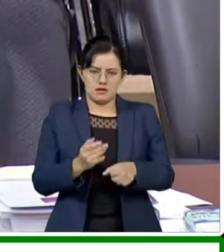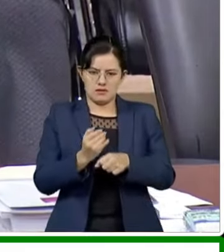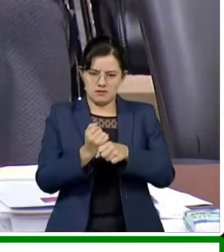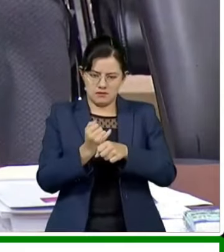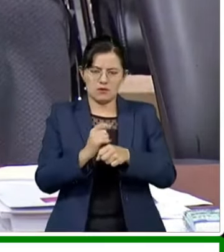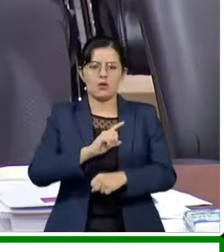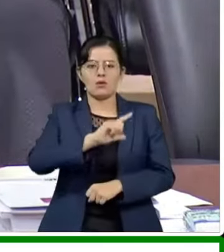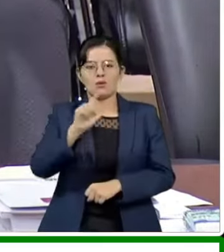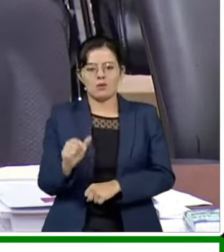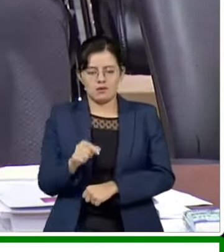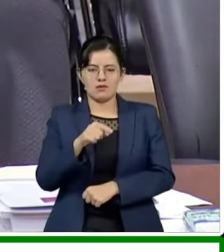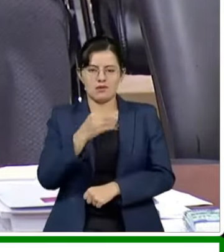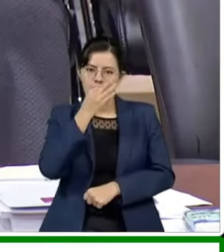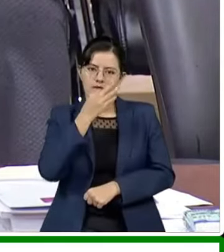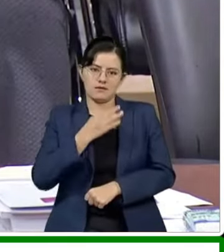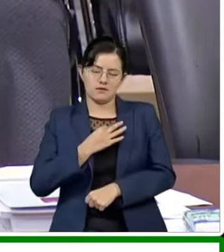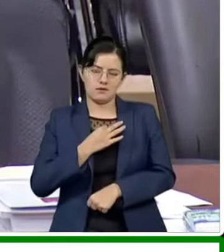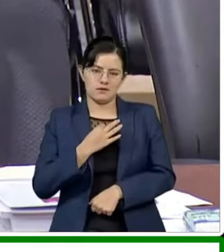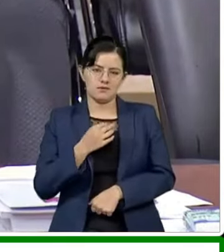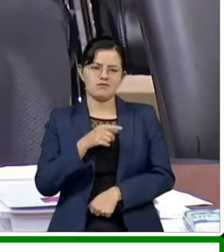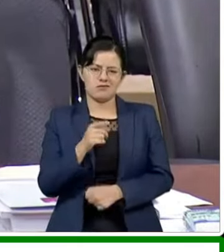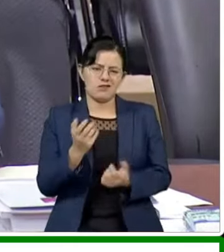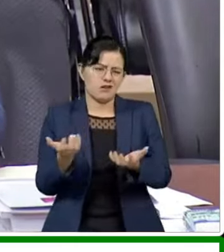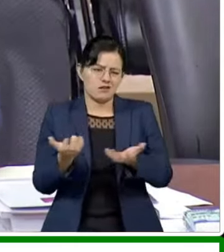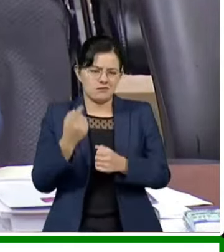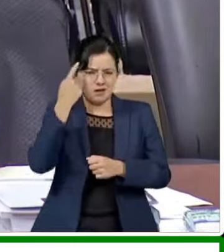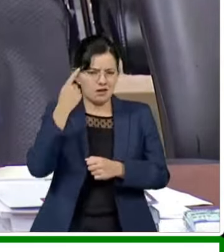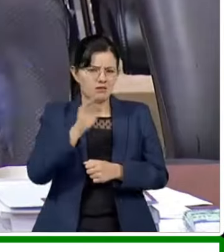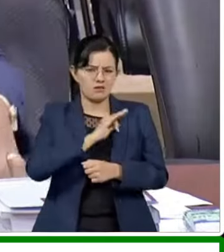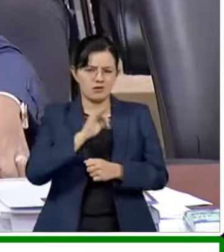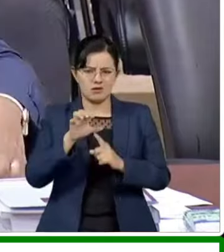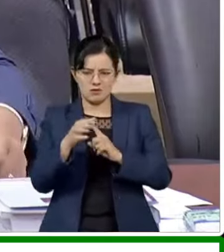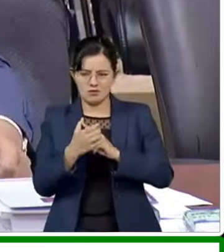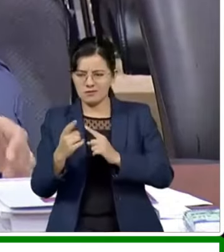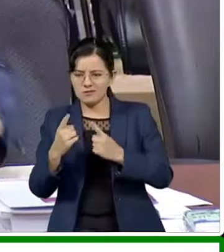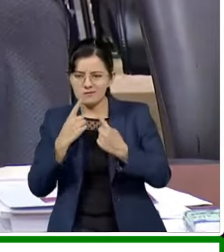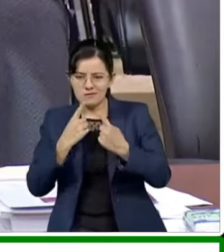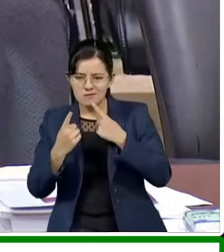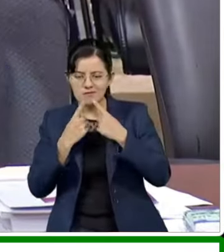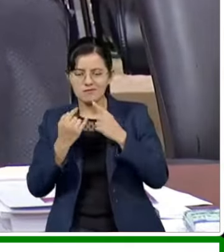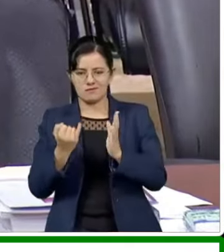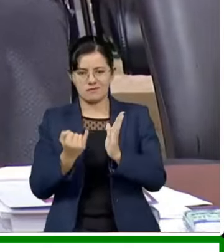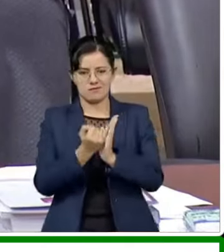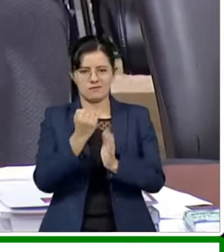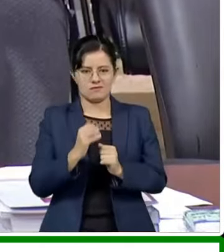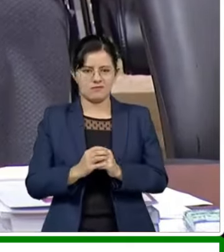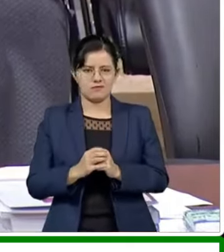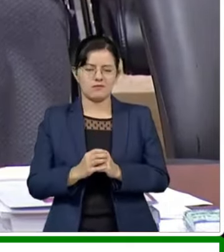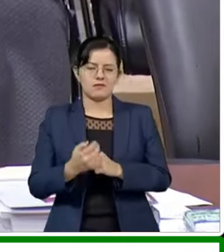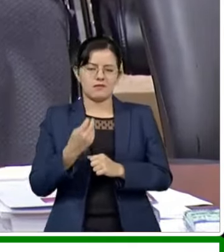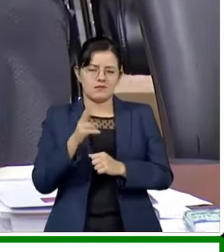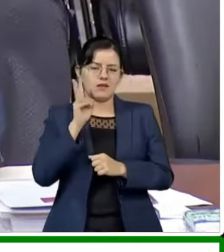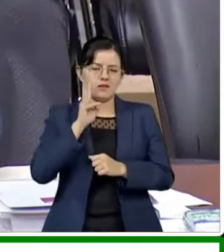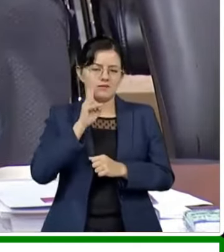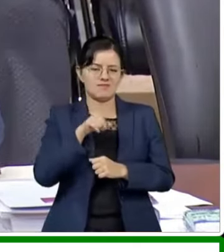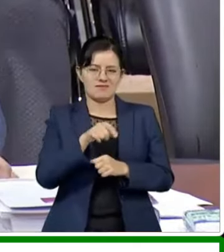nos dará en su momento lo que tenga para que pueda sesionar la comisión de quejas y denuncias. En su caso, dependerá lo